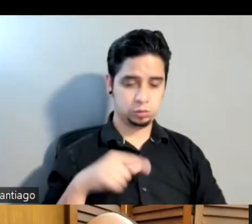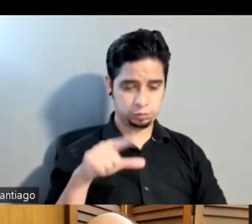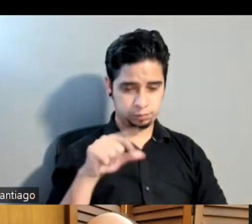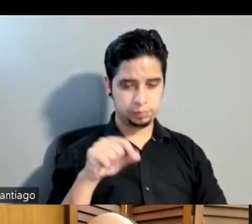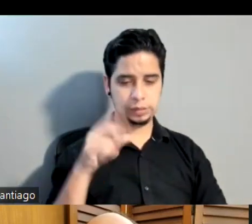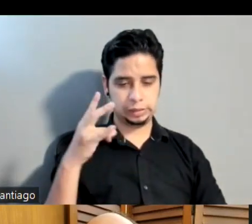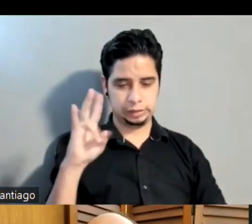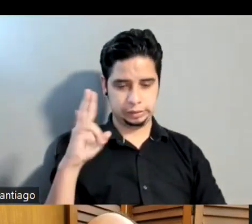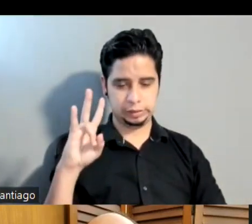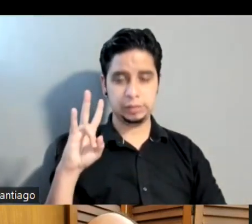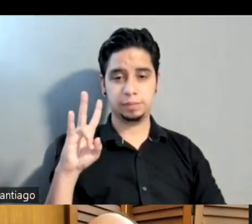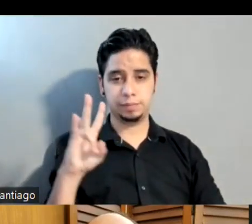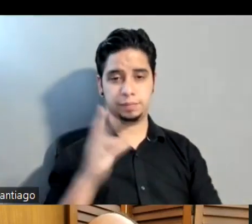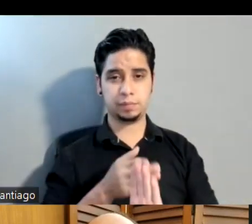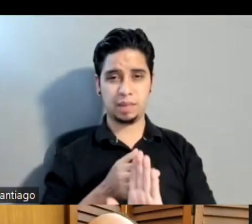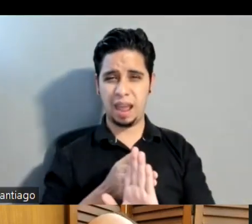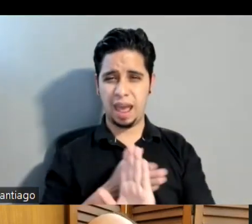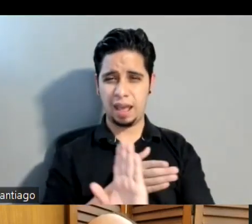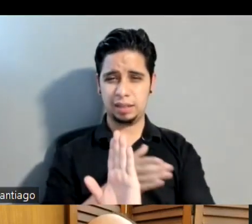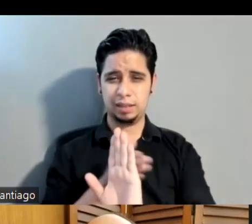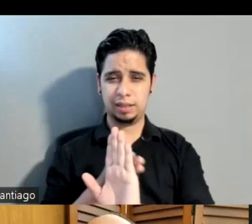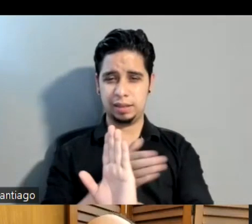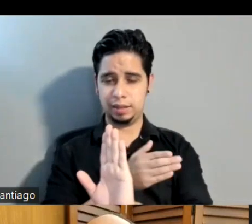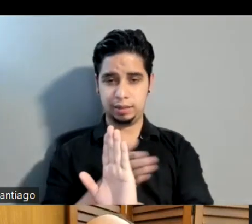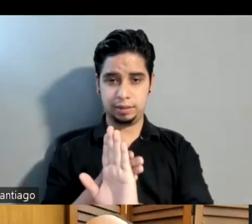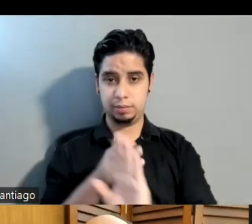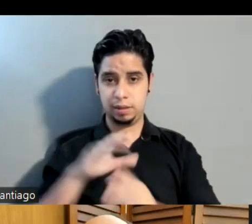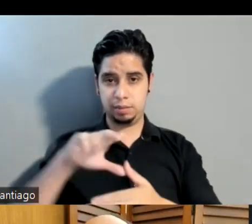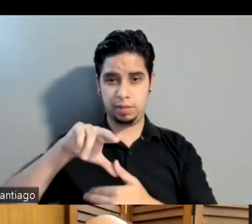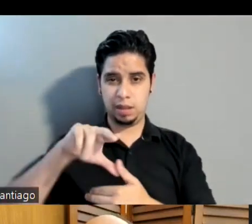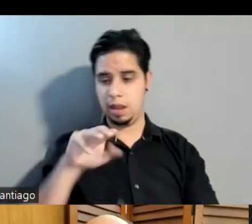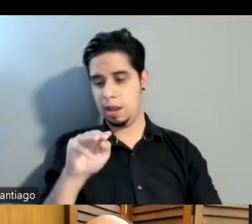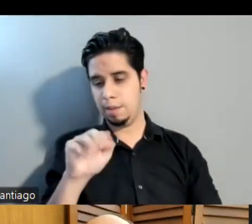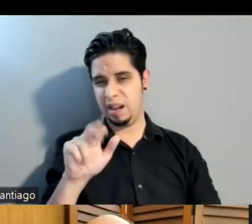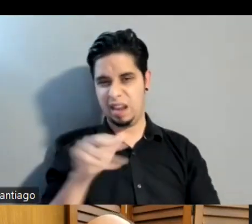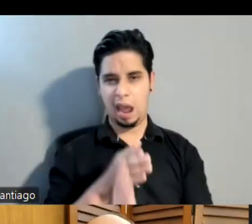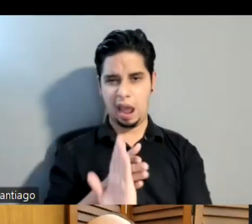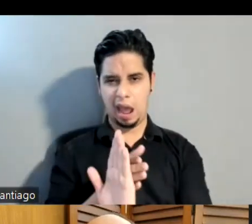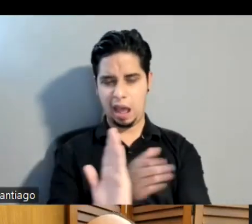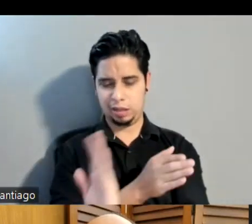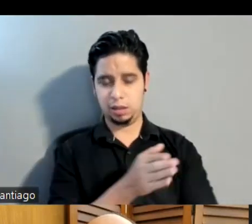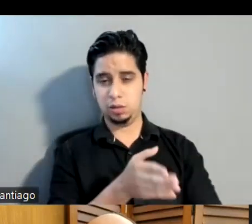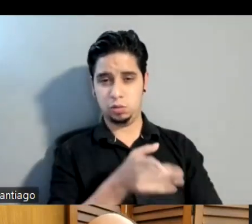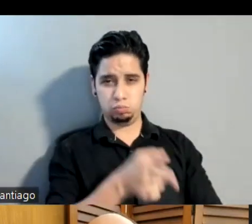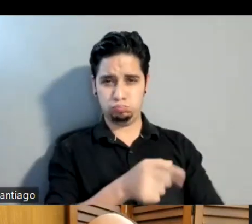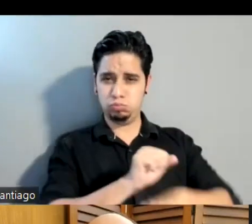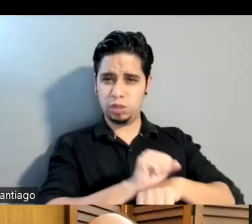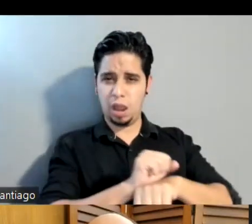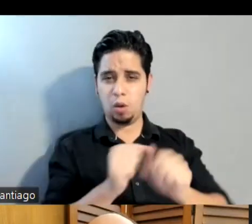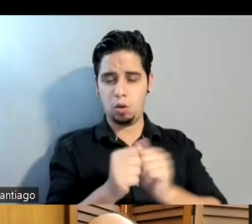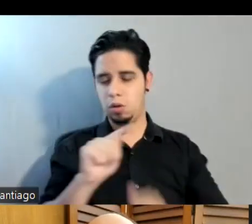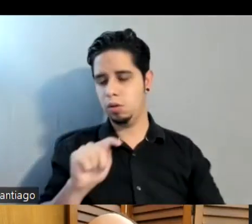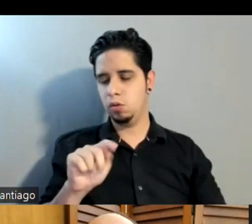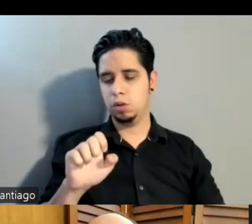2017, uh-huh, antes de que pasara María, pues yo trabajé con Tere